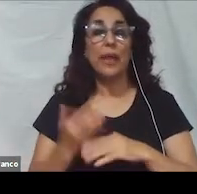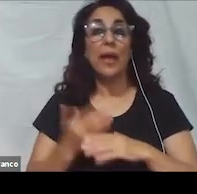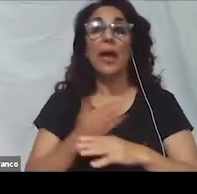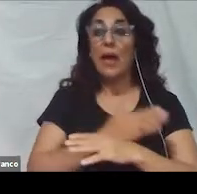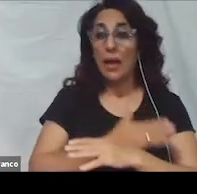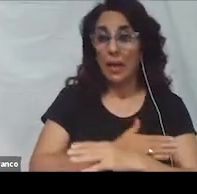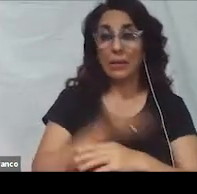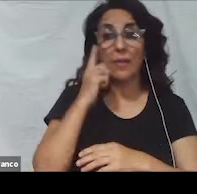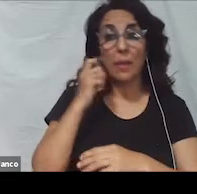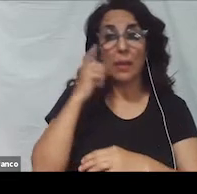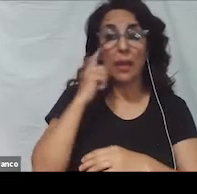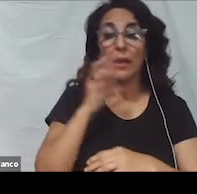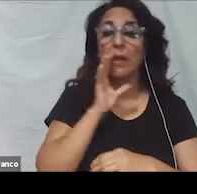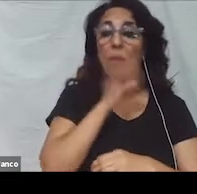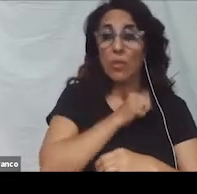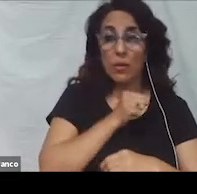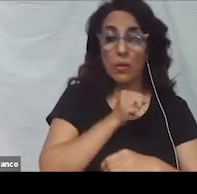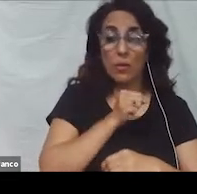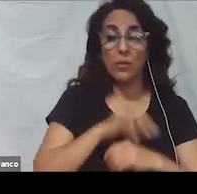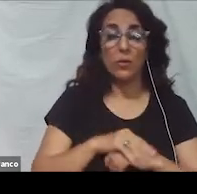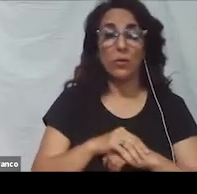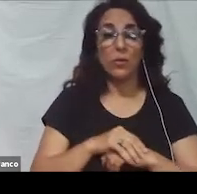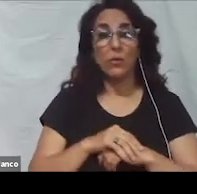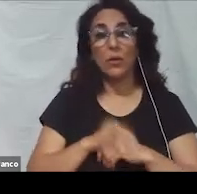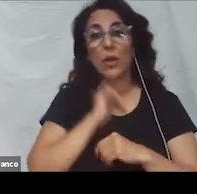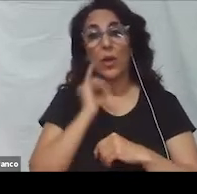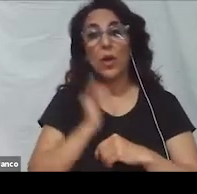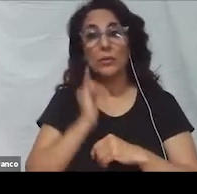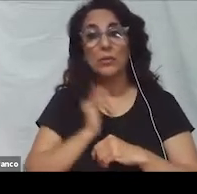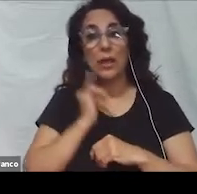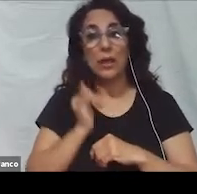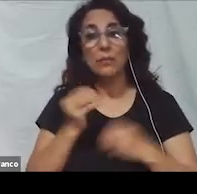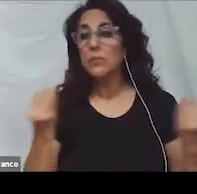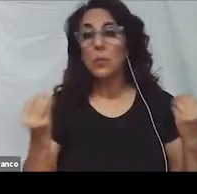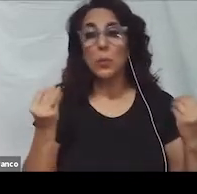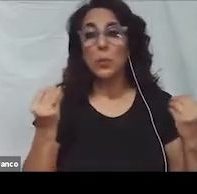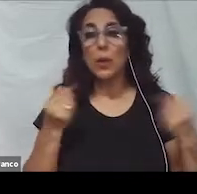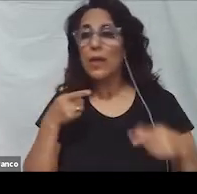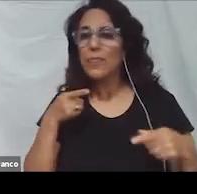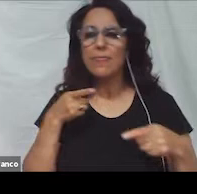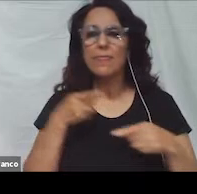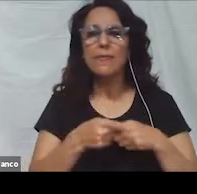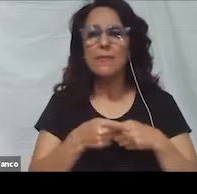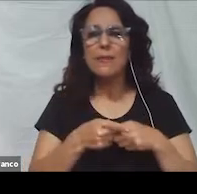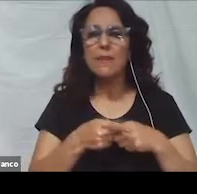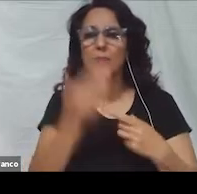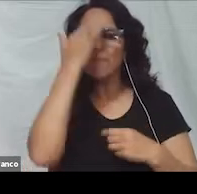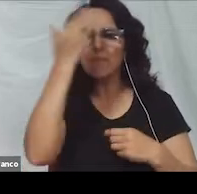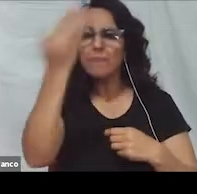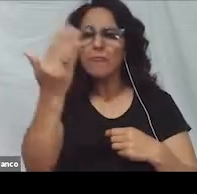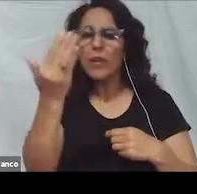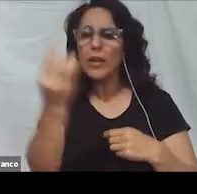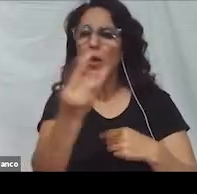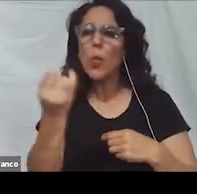Y antes de pasar a aprender sobre código, queríamos contarles cuáles son los desafíos que enfrentan